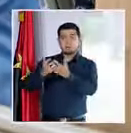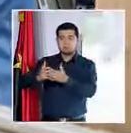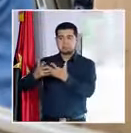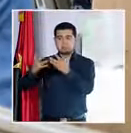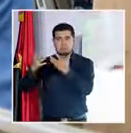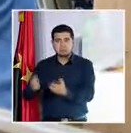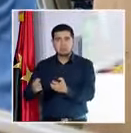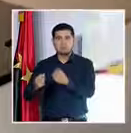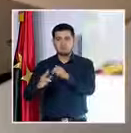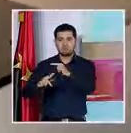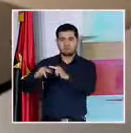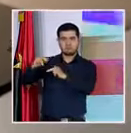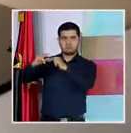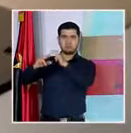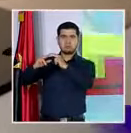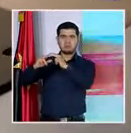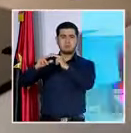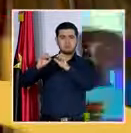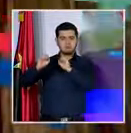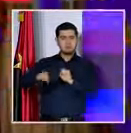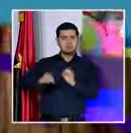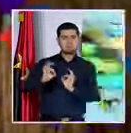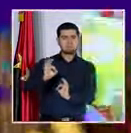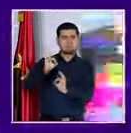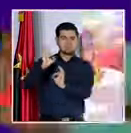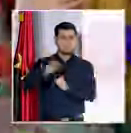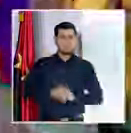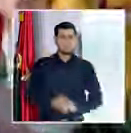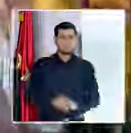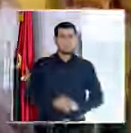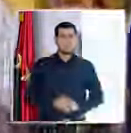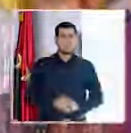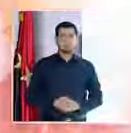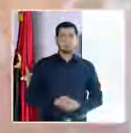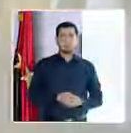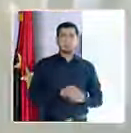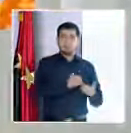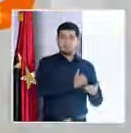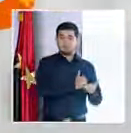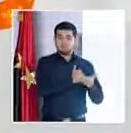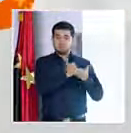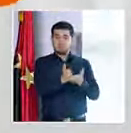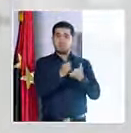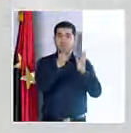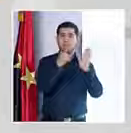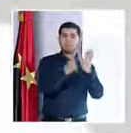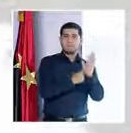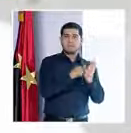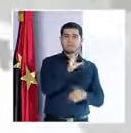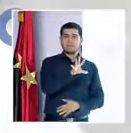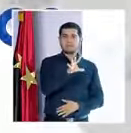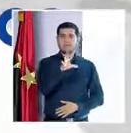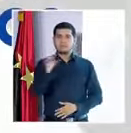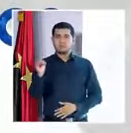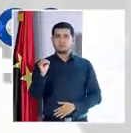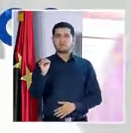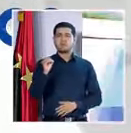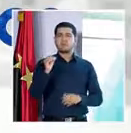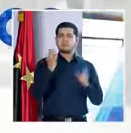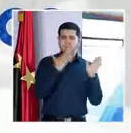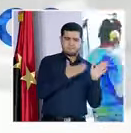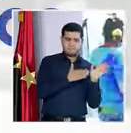a emprendimientos en etapa de identificación y validación. Hemos financiado 1.516 millones de pesos en los planes de